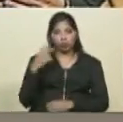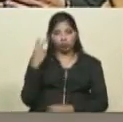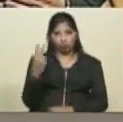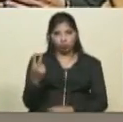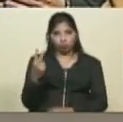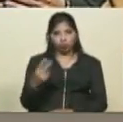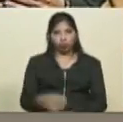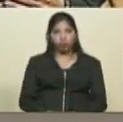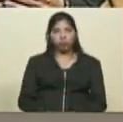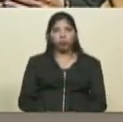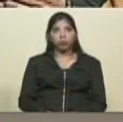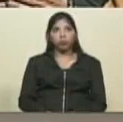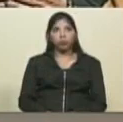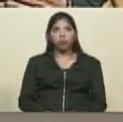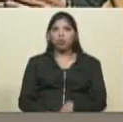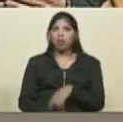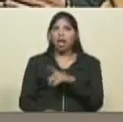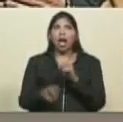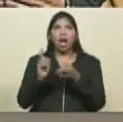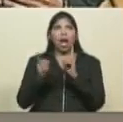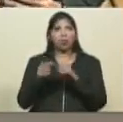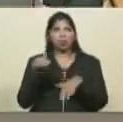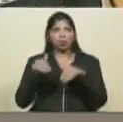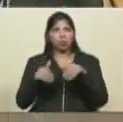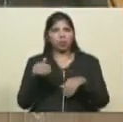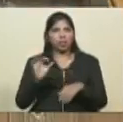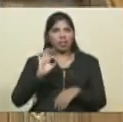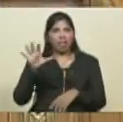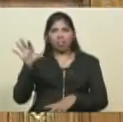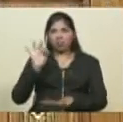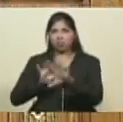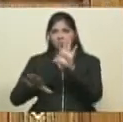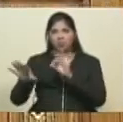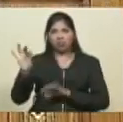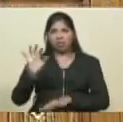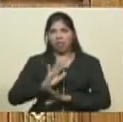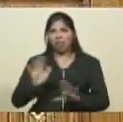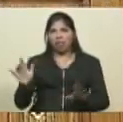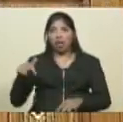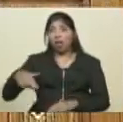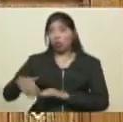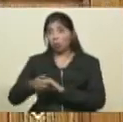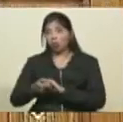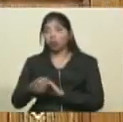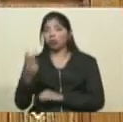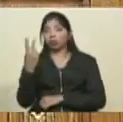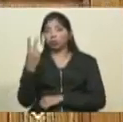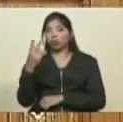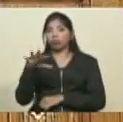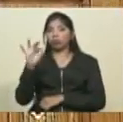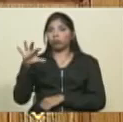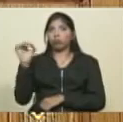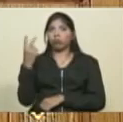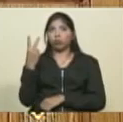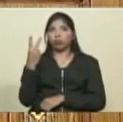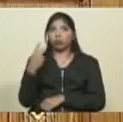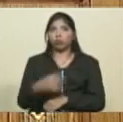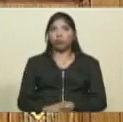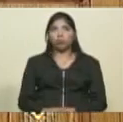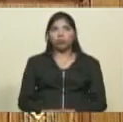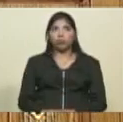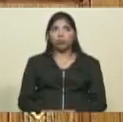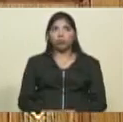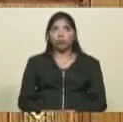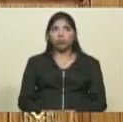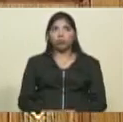hay estados que no eligió ningún constituyente, este estado eligió dos, lo que implica en la región andina